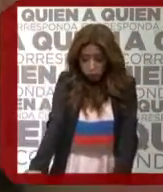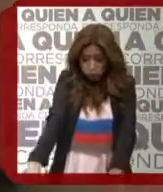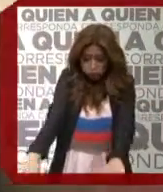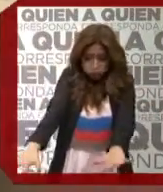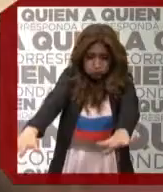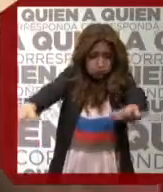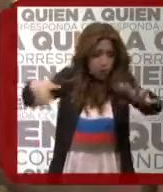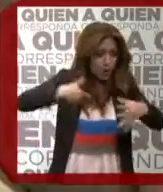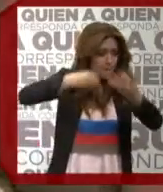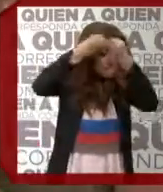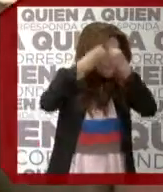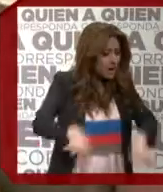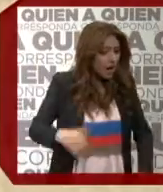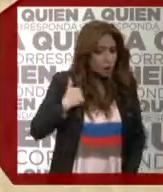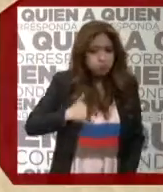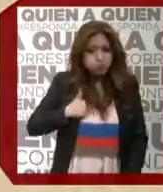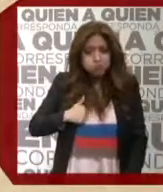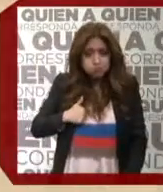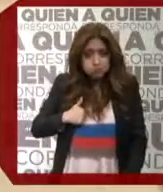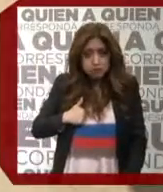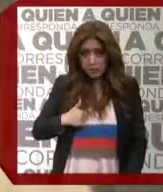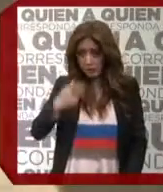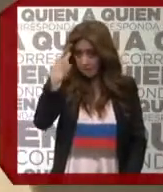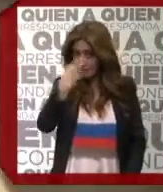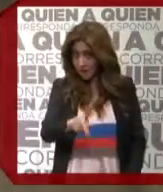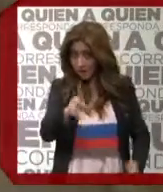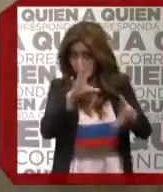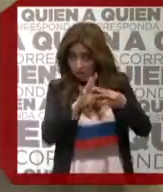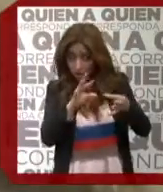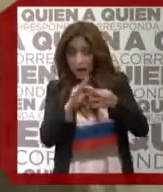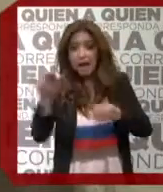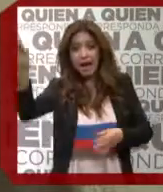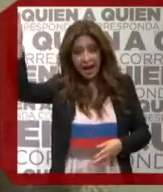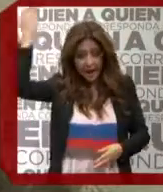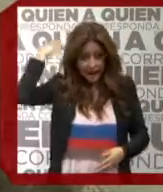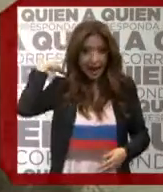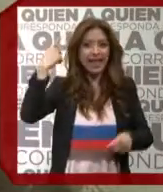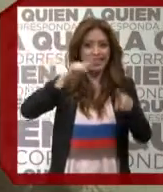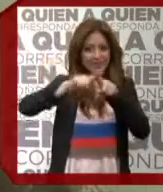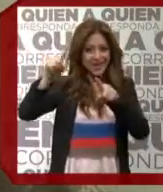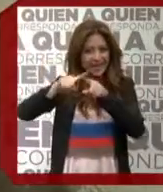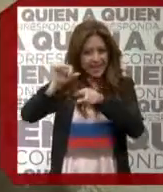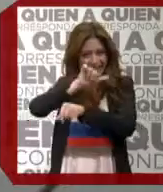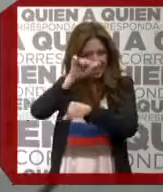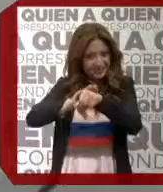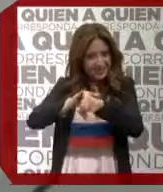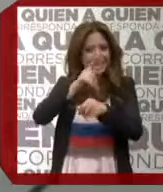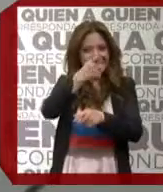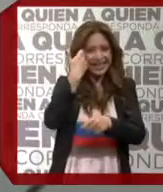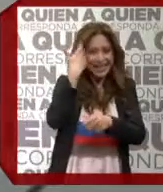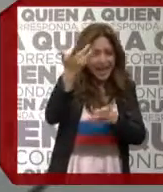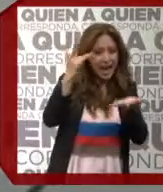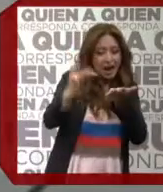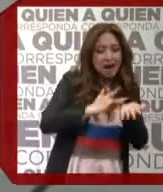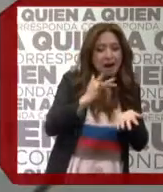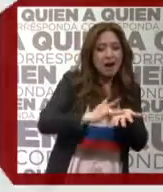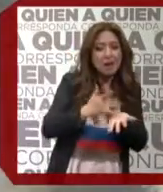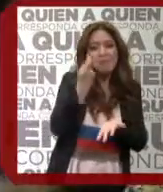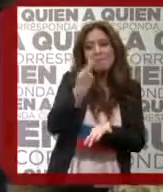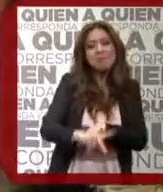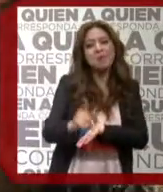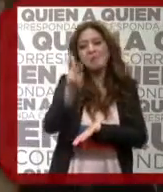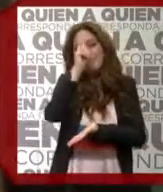pertenencias, todos los de esta cuadra. Aunque reconocen que distintas administraciones de la delegación han intentado arreglar el problema, todo ha